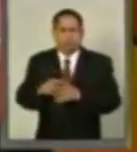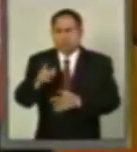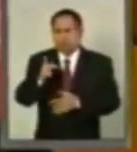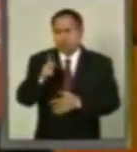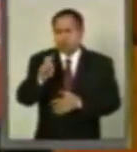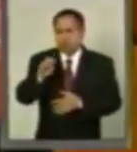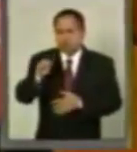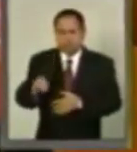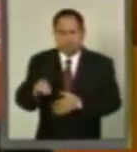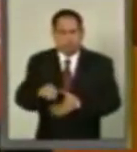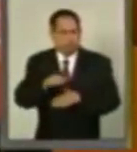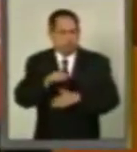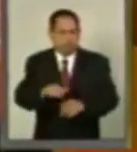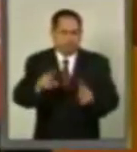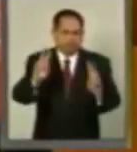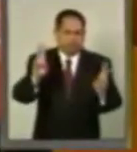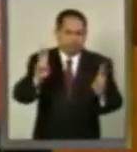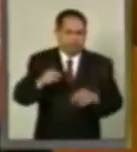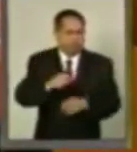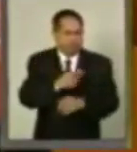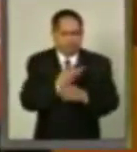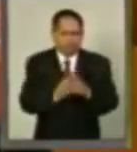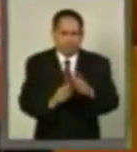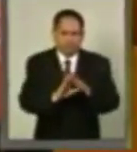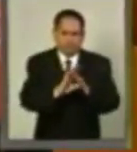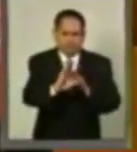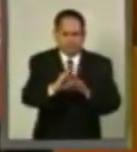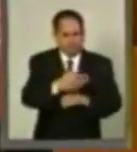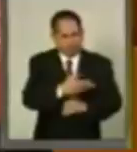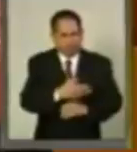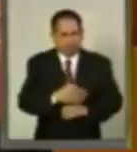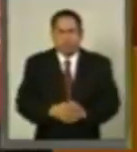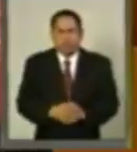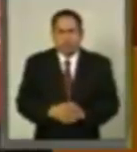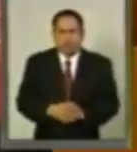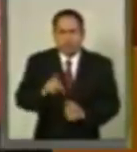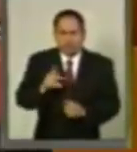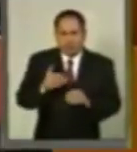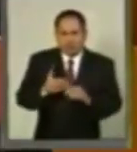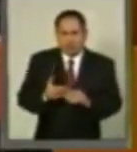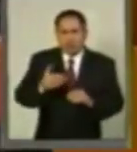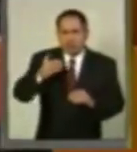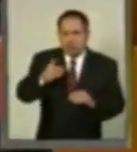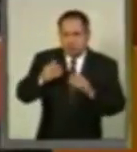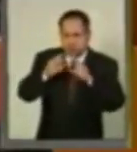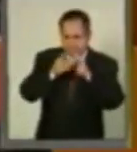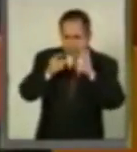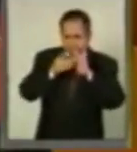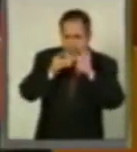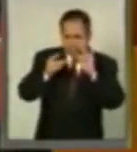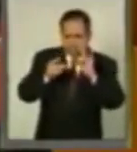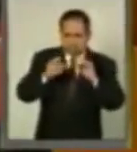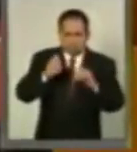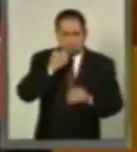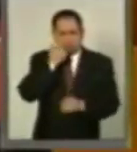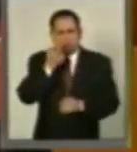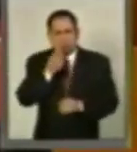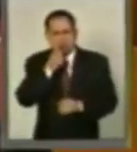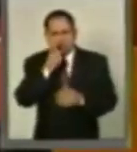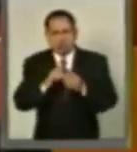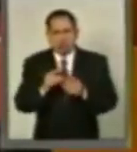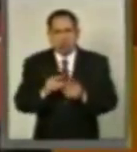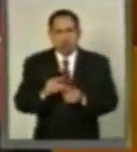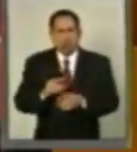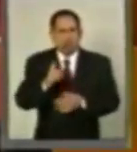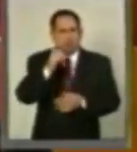Verde sobre el tema migratorio. Pero antes de ello, quisiera